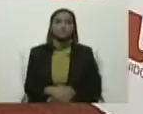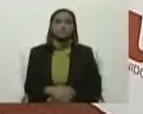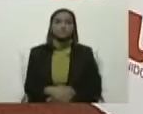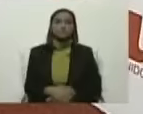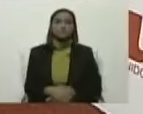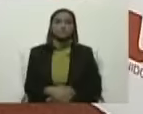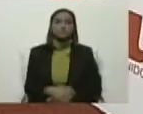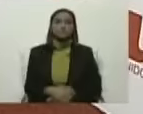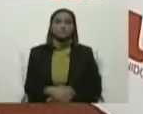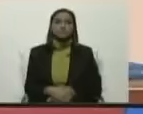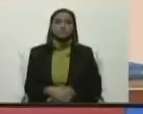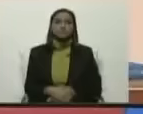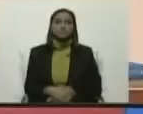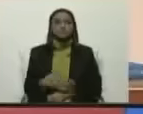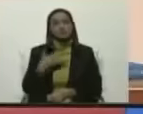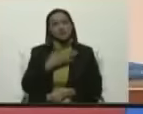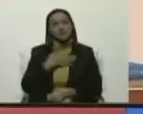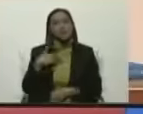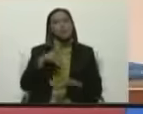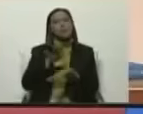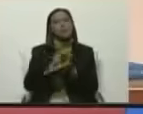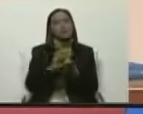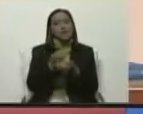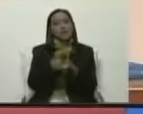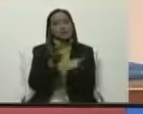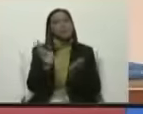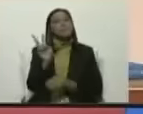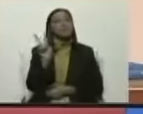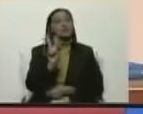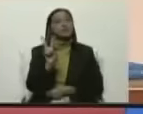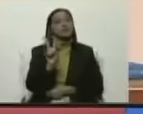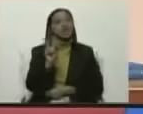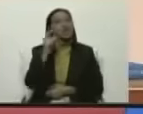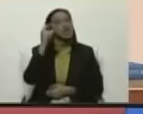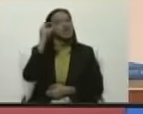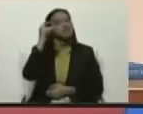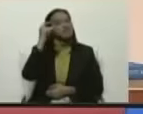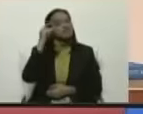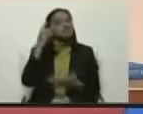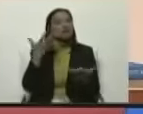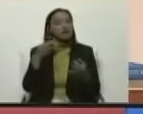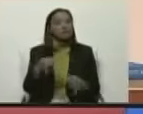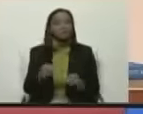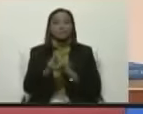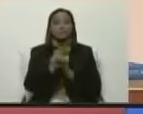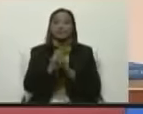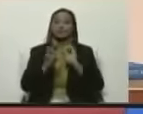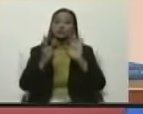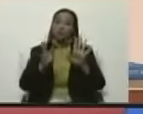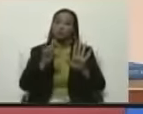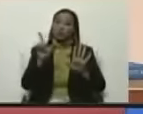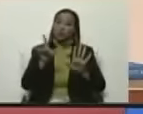Y la tranquilidad para este país. Y lo haremos el día 28